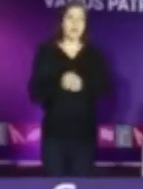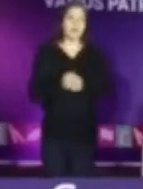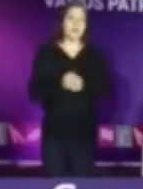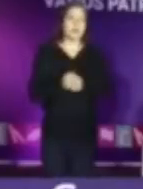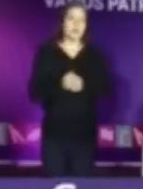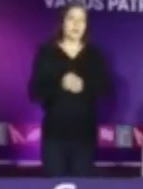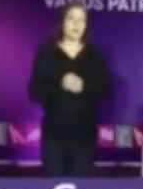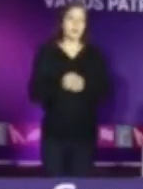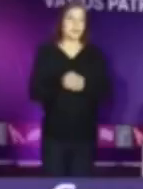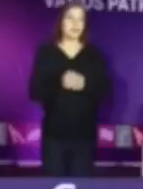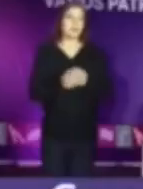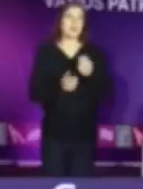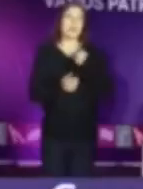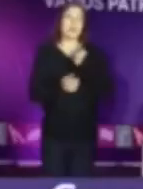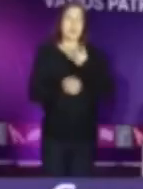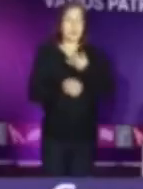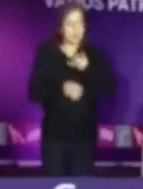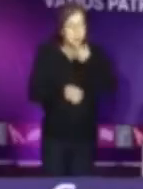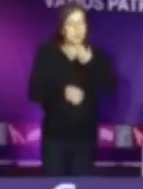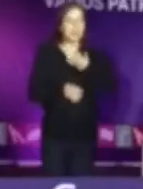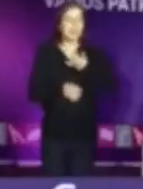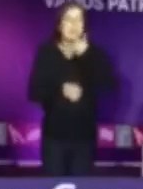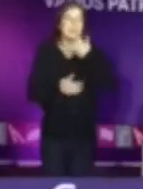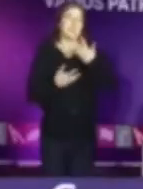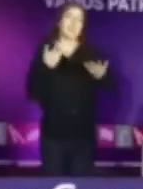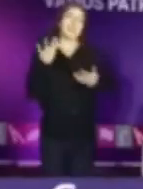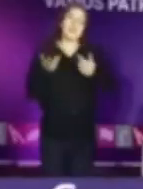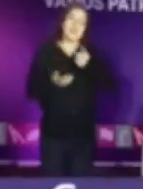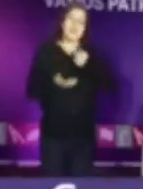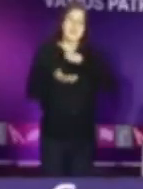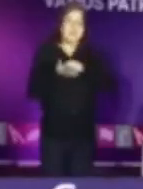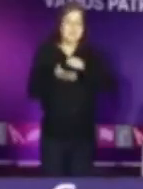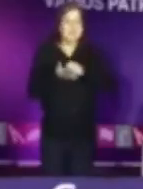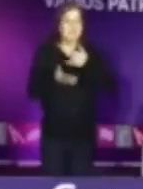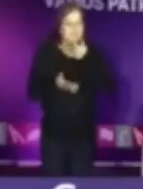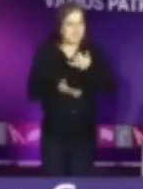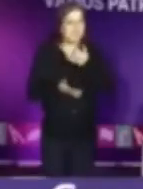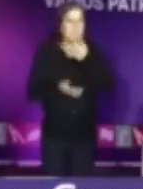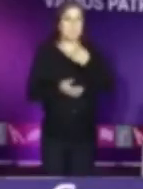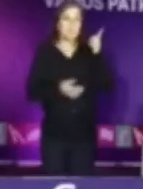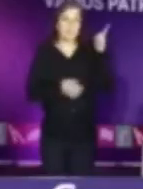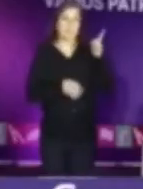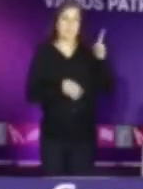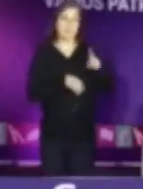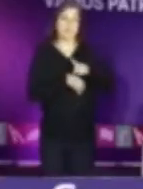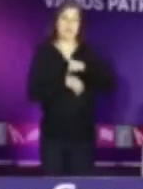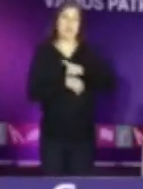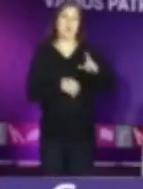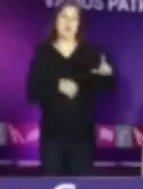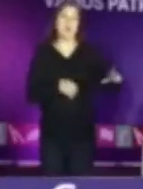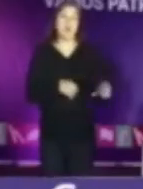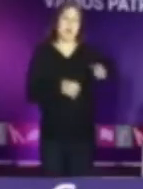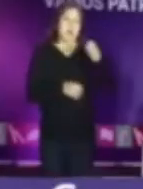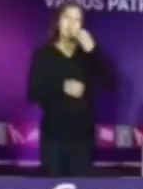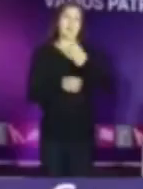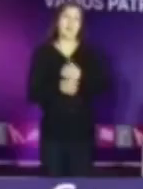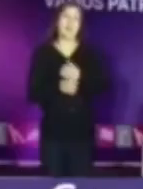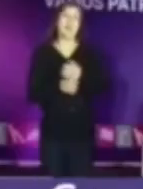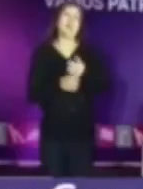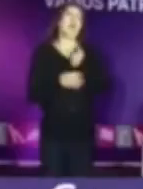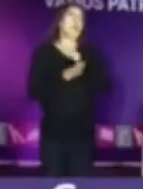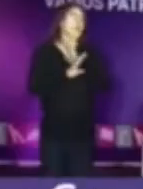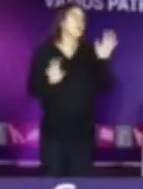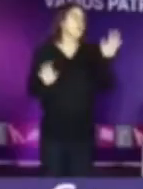y me tropecé más de una vez, me cortaron la cabeza más de una vez desde Gobernación y me harté de